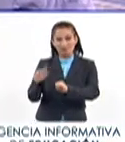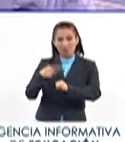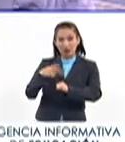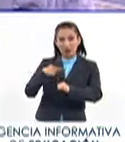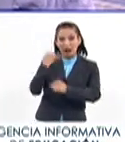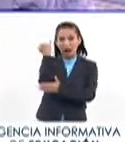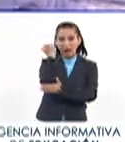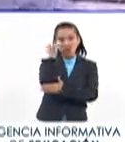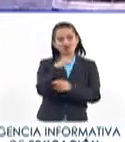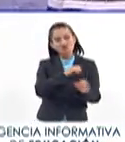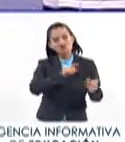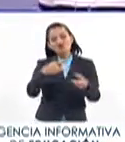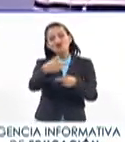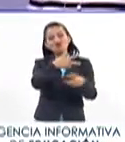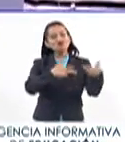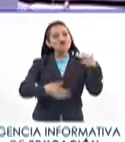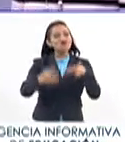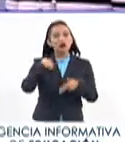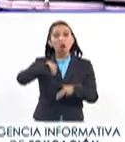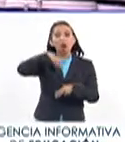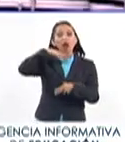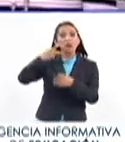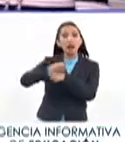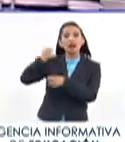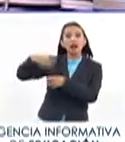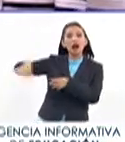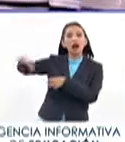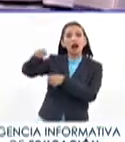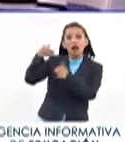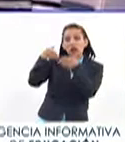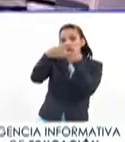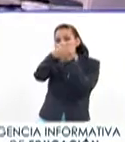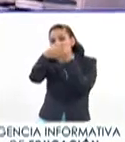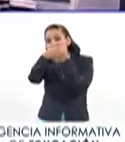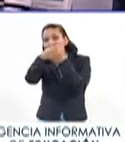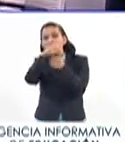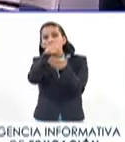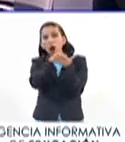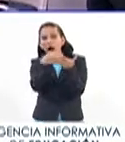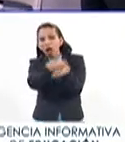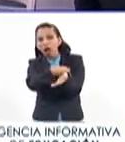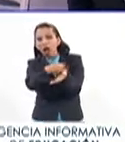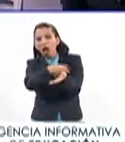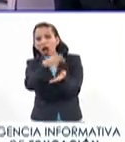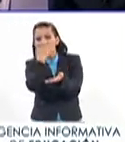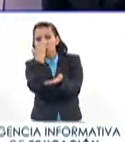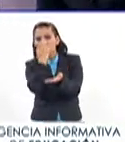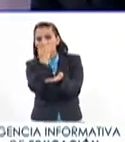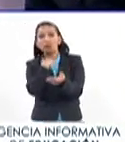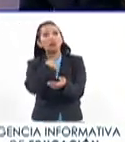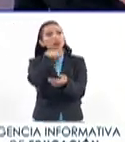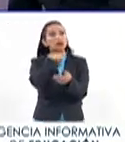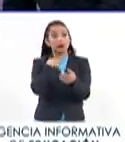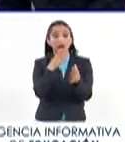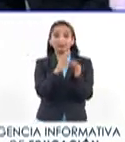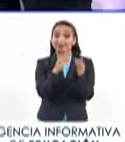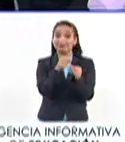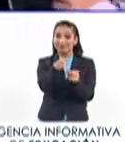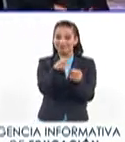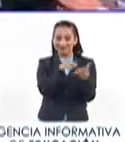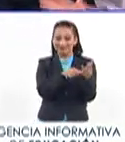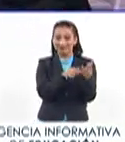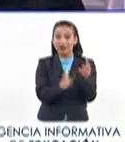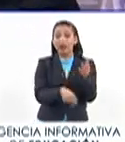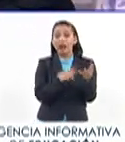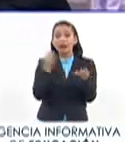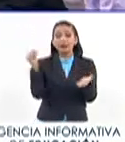gente de jardinería, no se dan cuenta de cosas que suceden en los recovecos del colegio, etcétera? Esa es la primera, entonces la capacitación. La